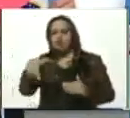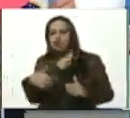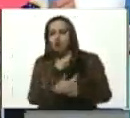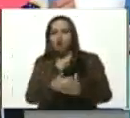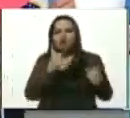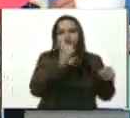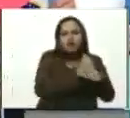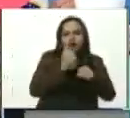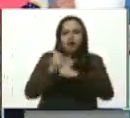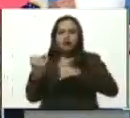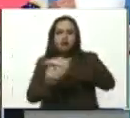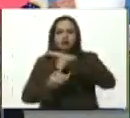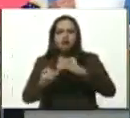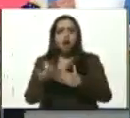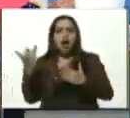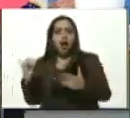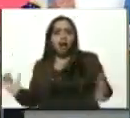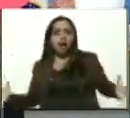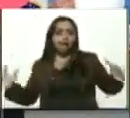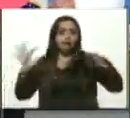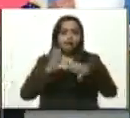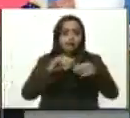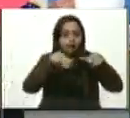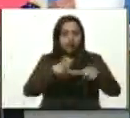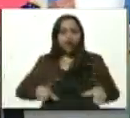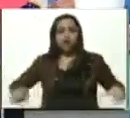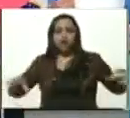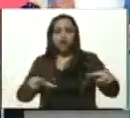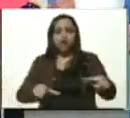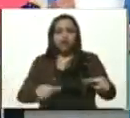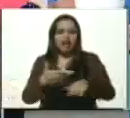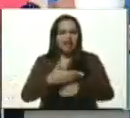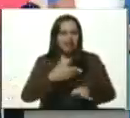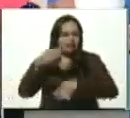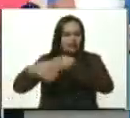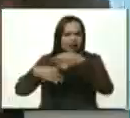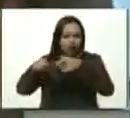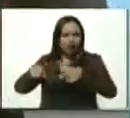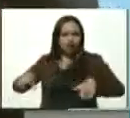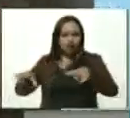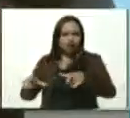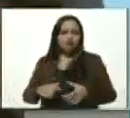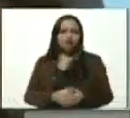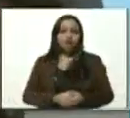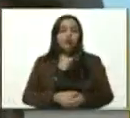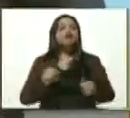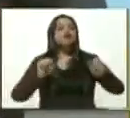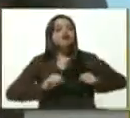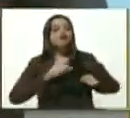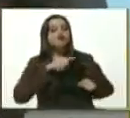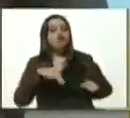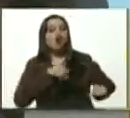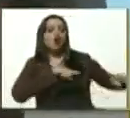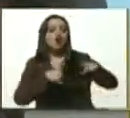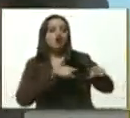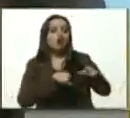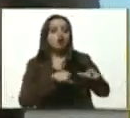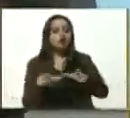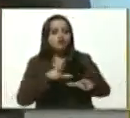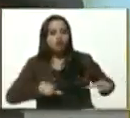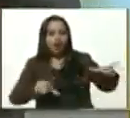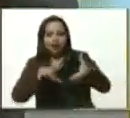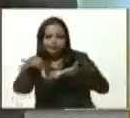Estas instituciones están involucradas en esta sala situacional a la cual usted hace mención. Así es, coordinamos a través de las salas